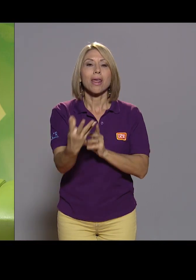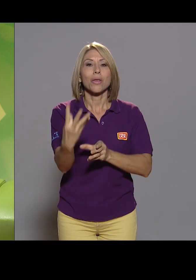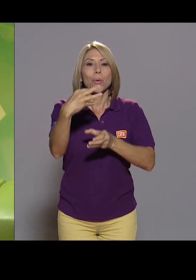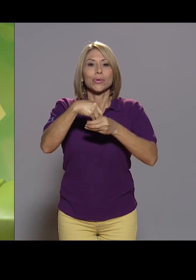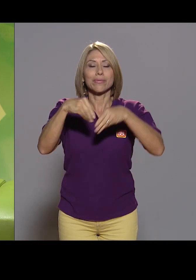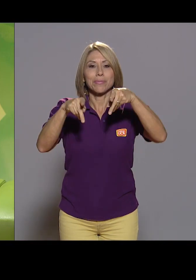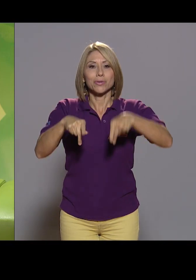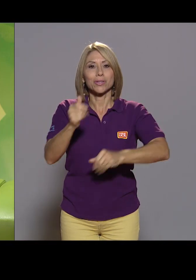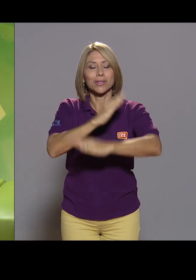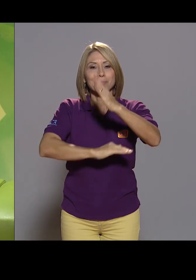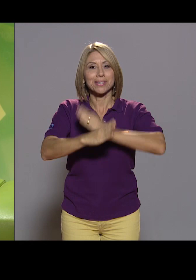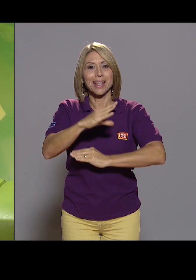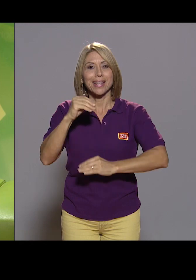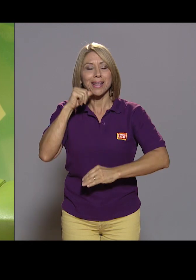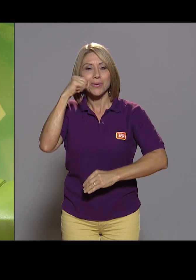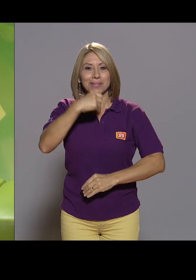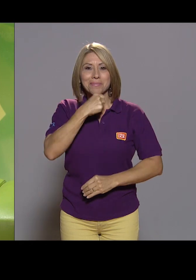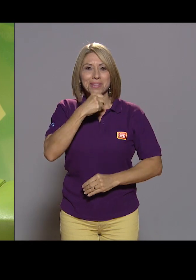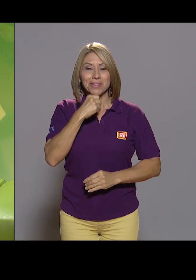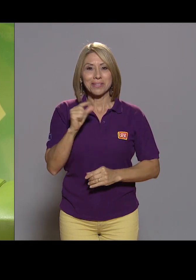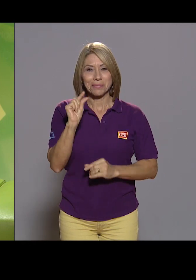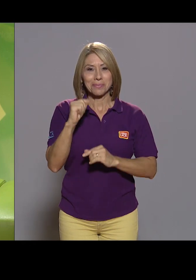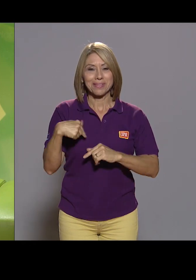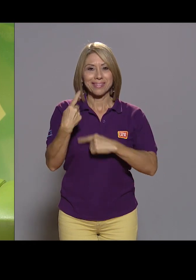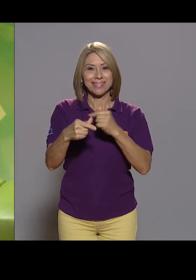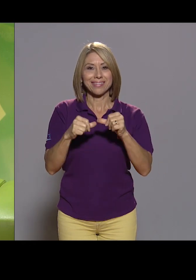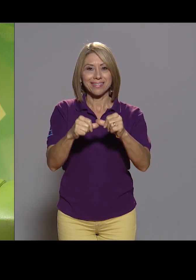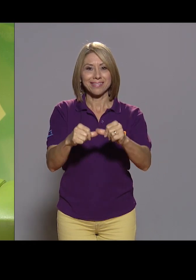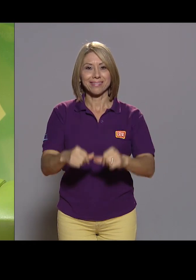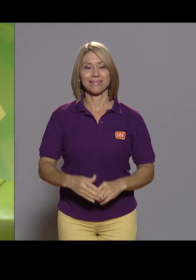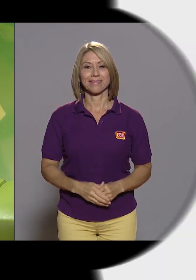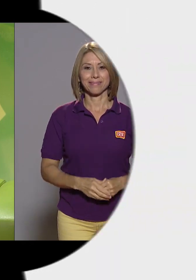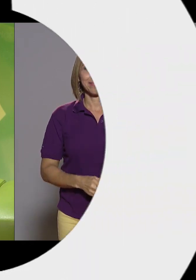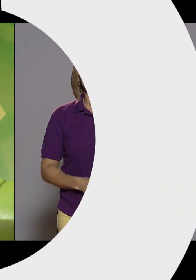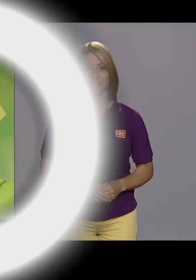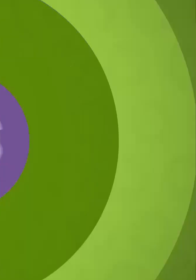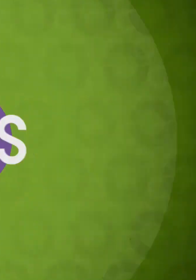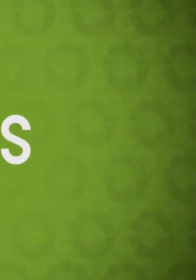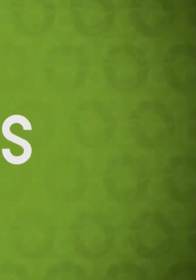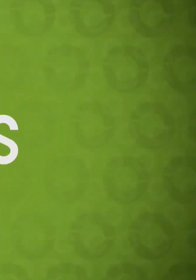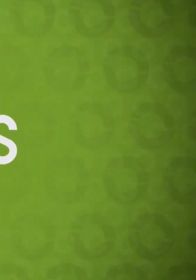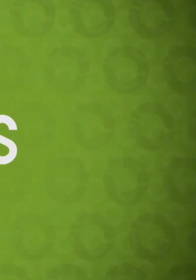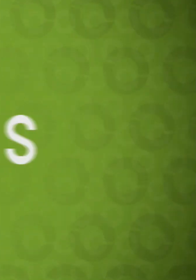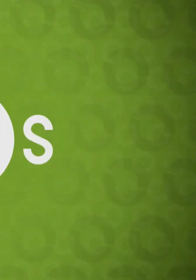las personas con discapacidad y personas adultas mayores. Ya pronto estamos de regreso.